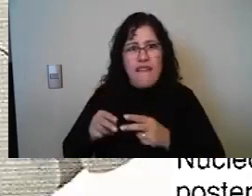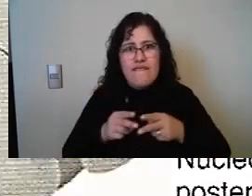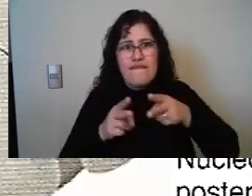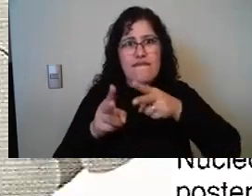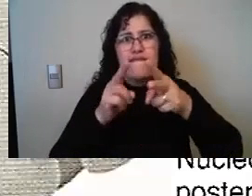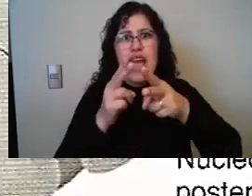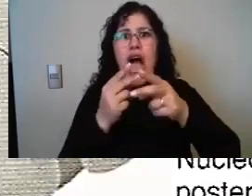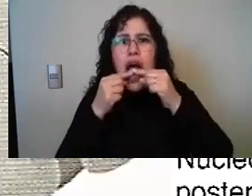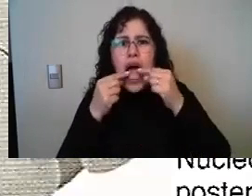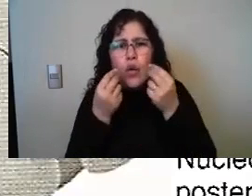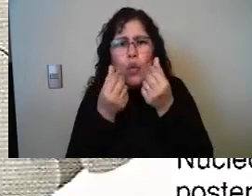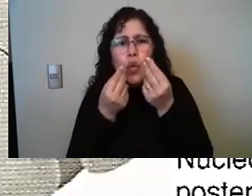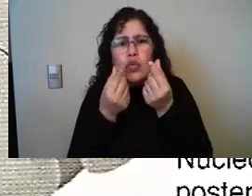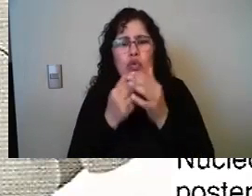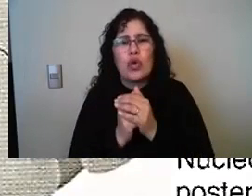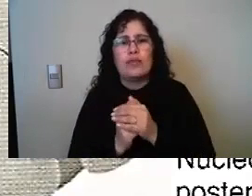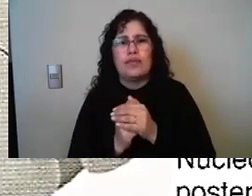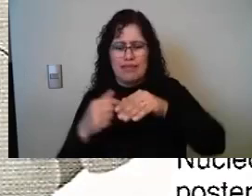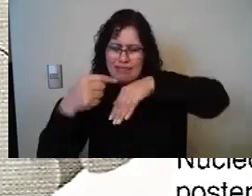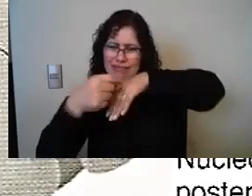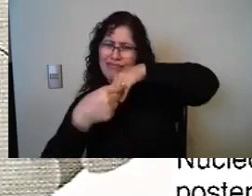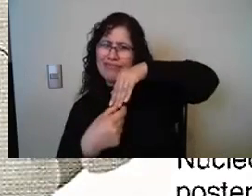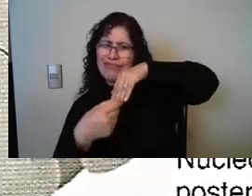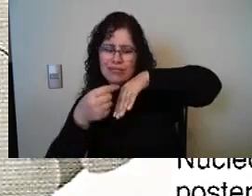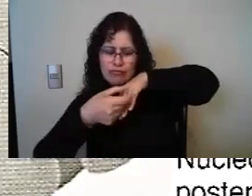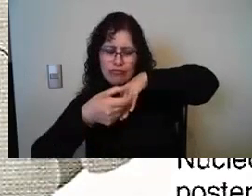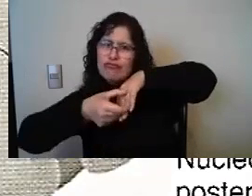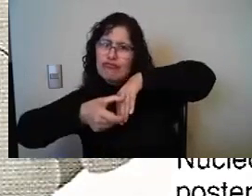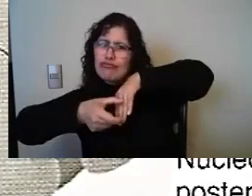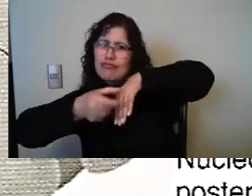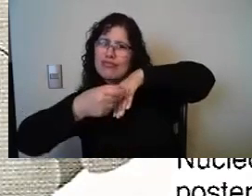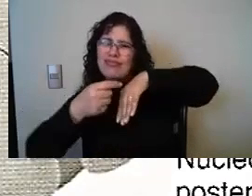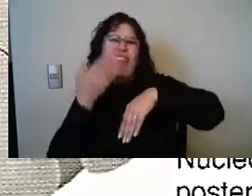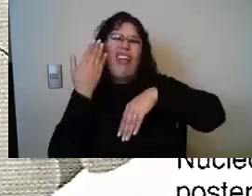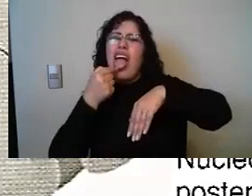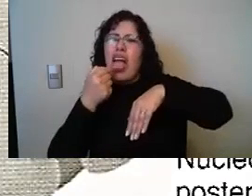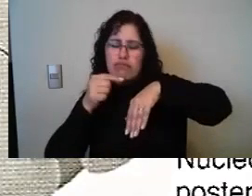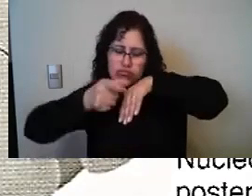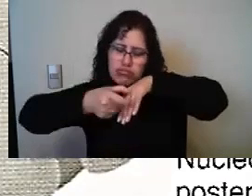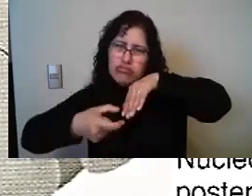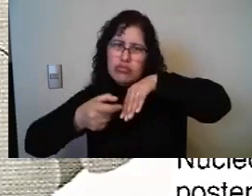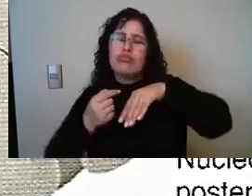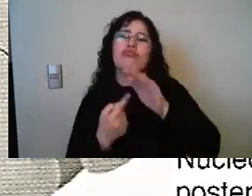dos tercios anteriores. Y tenemos la proyección,